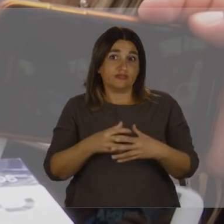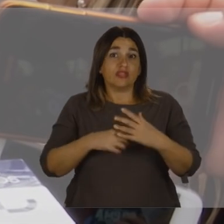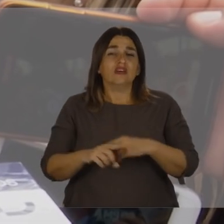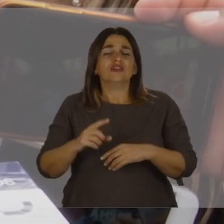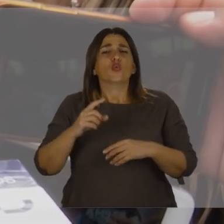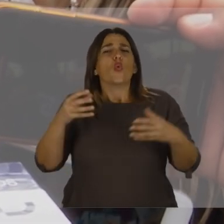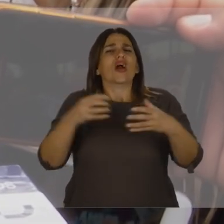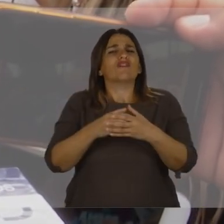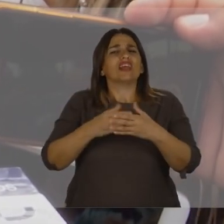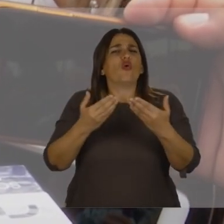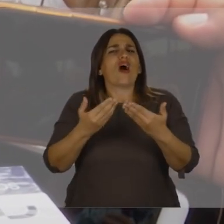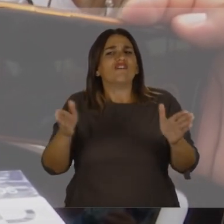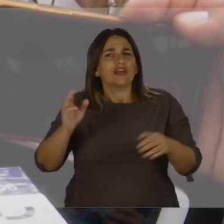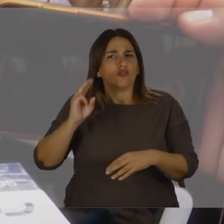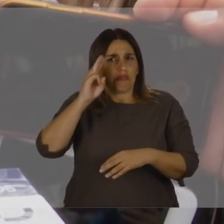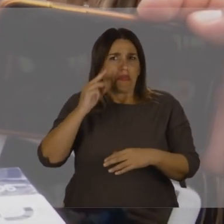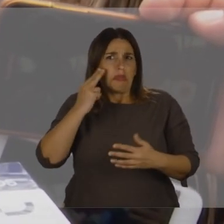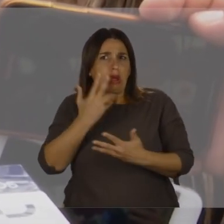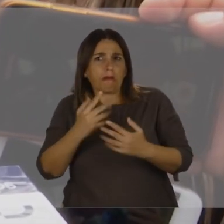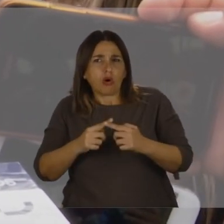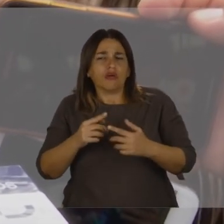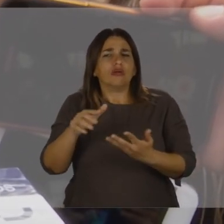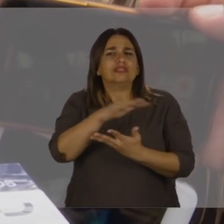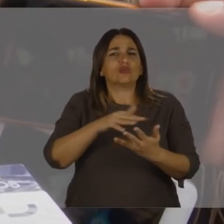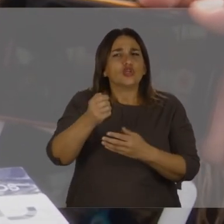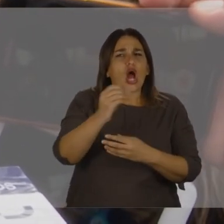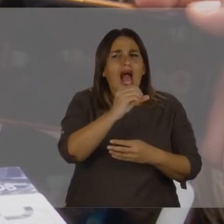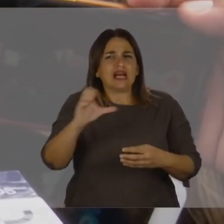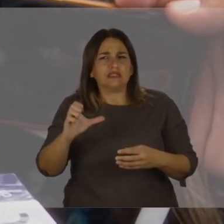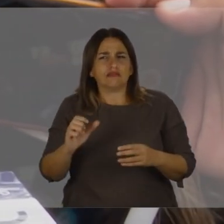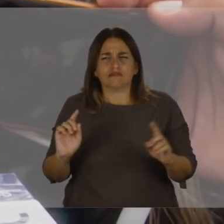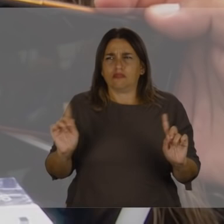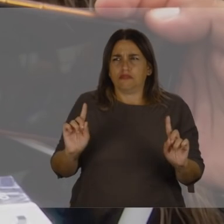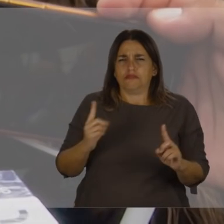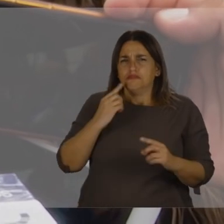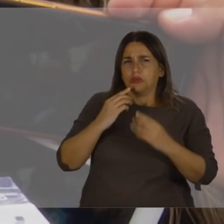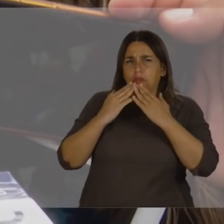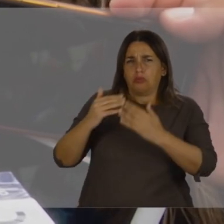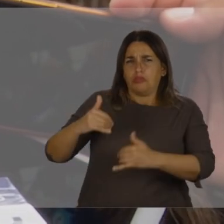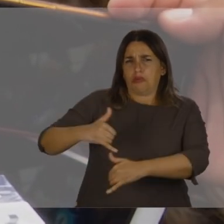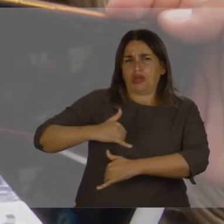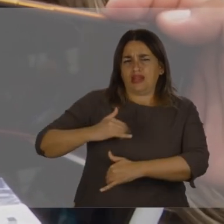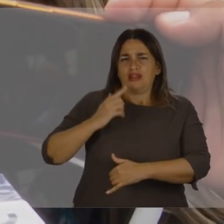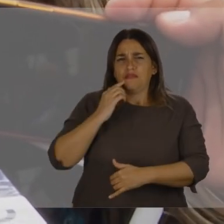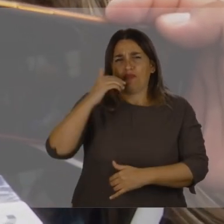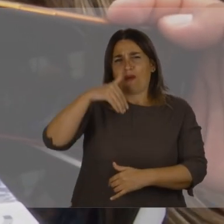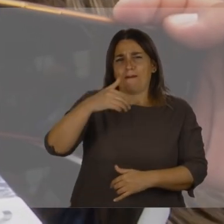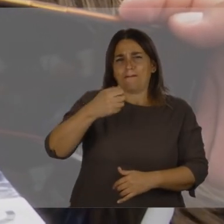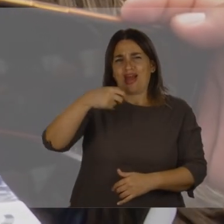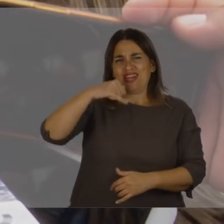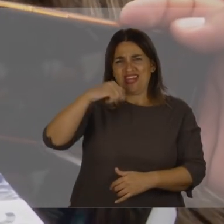fue la situación en ACE? No. En lo personal, no. Y me imagino que si le pregunta al general Manini le va a contestar lo